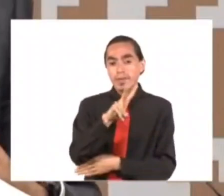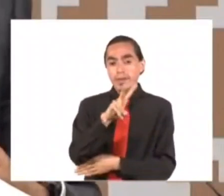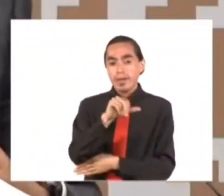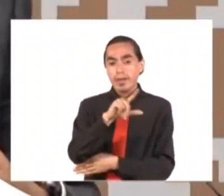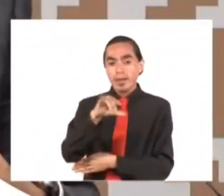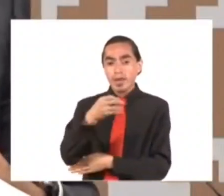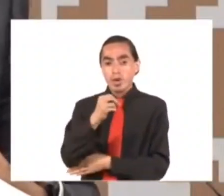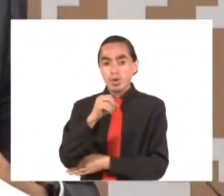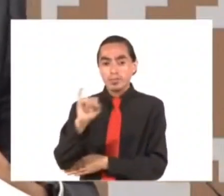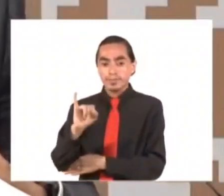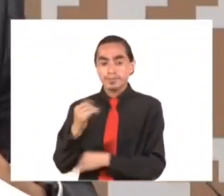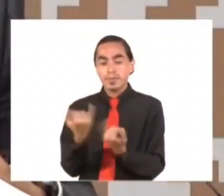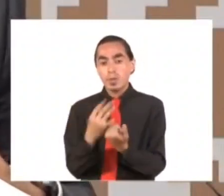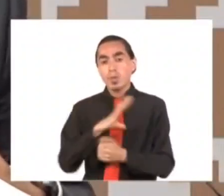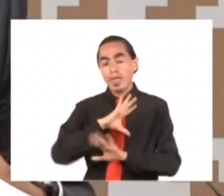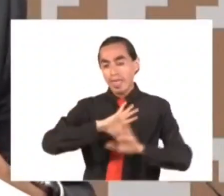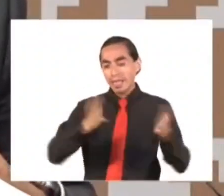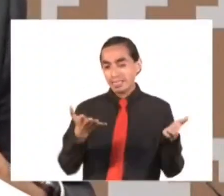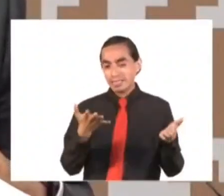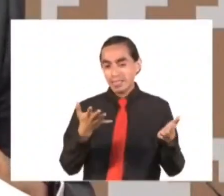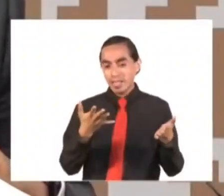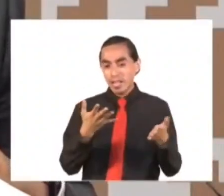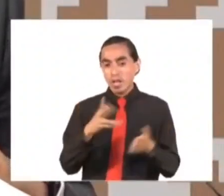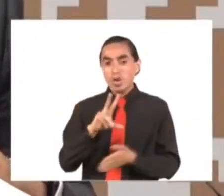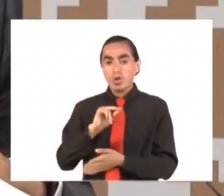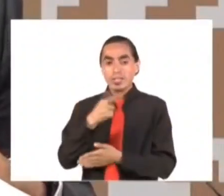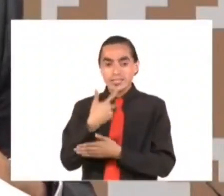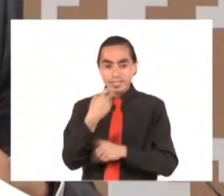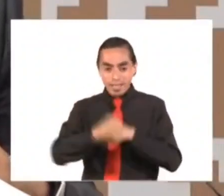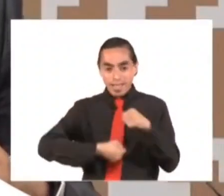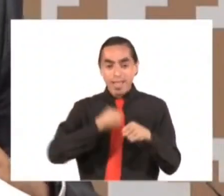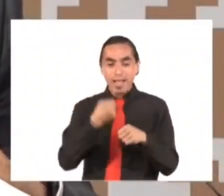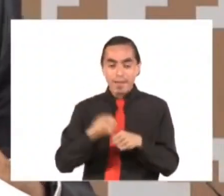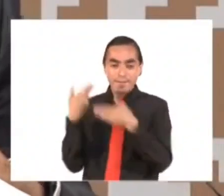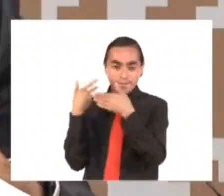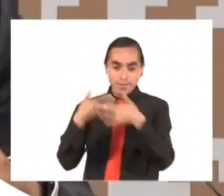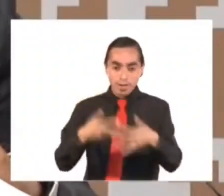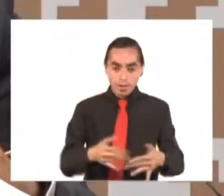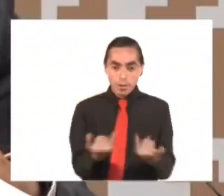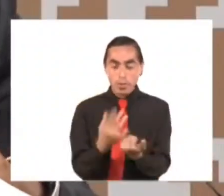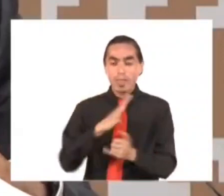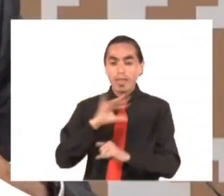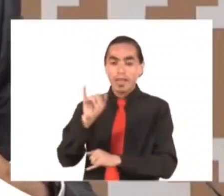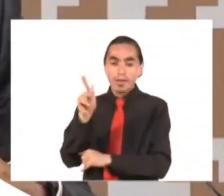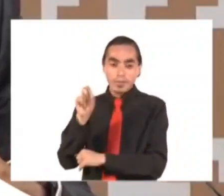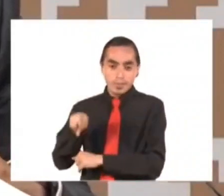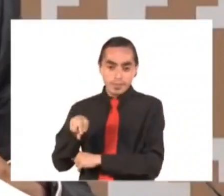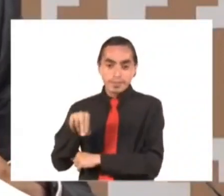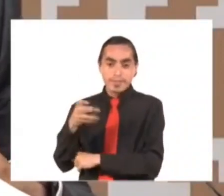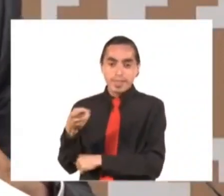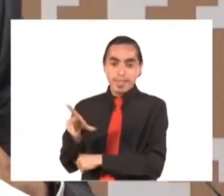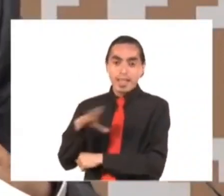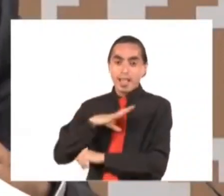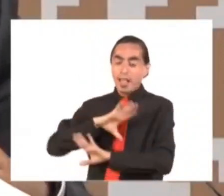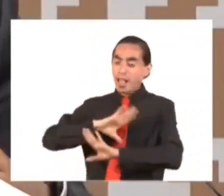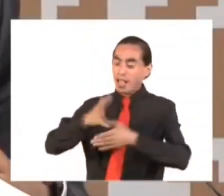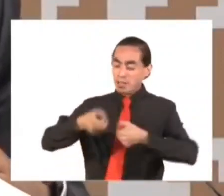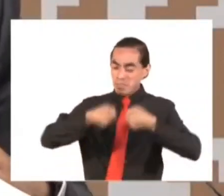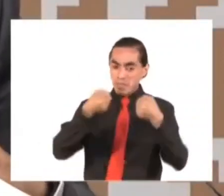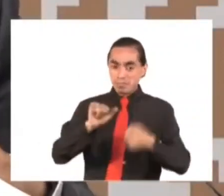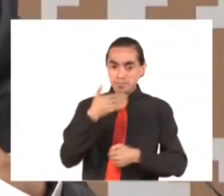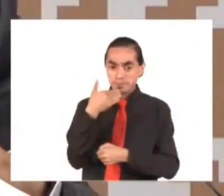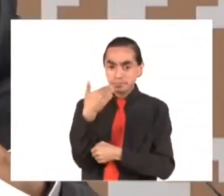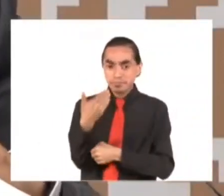Ya a lo largo de sus 87 años de vida institucional, nuestra Casa de Estudios se ha consolidado como